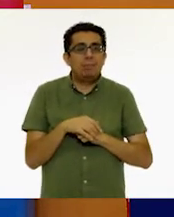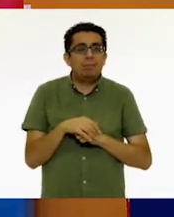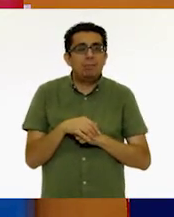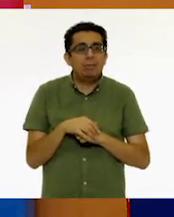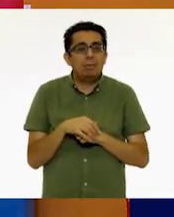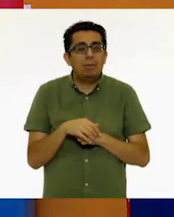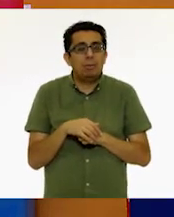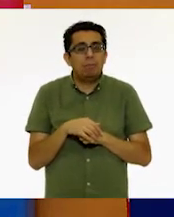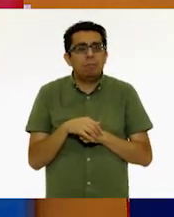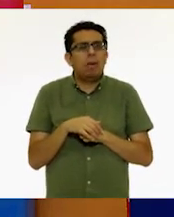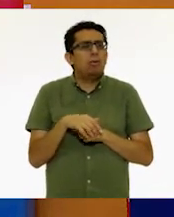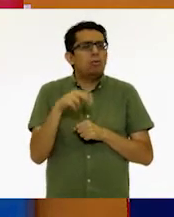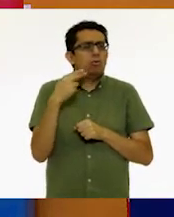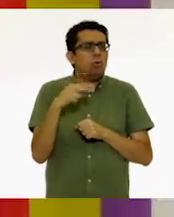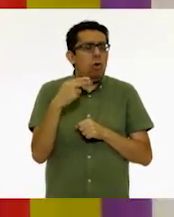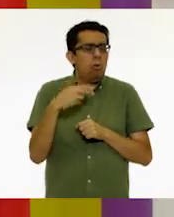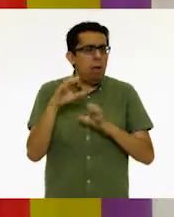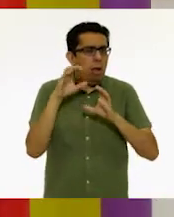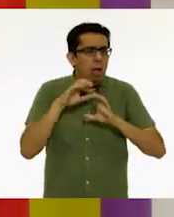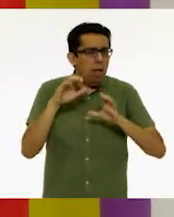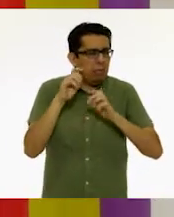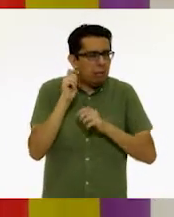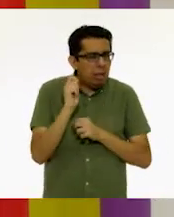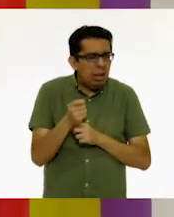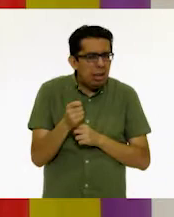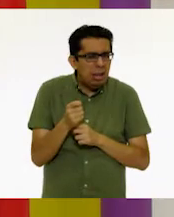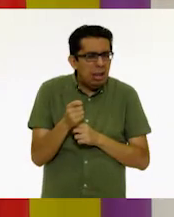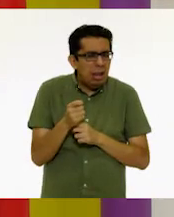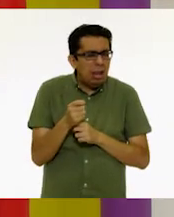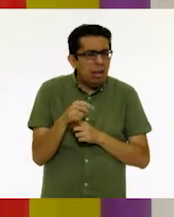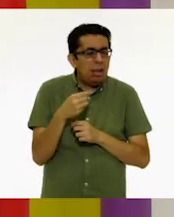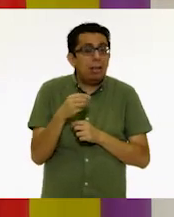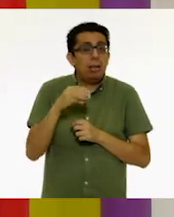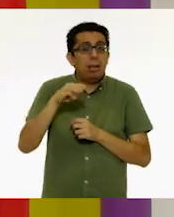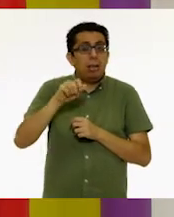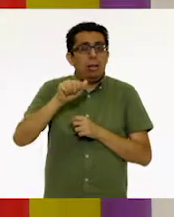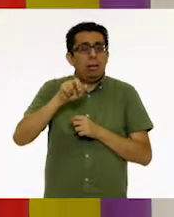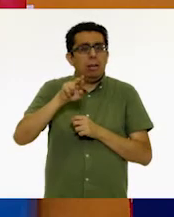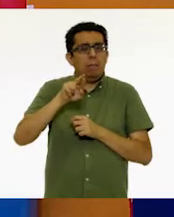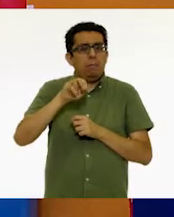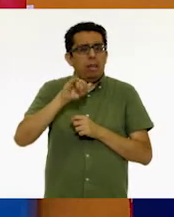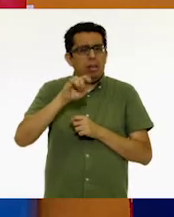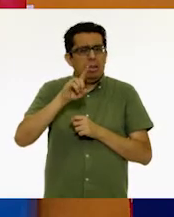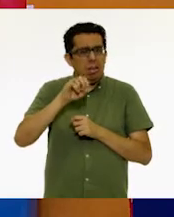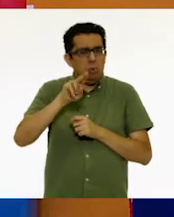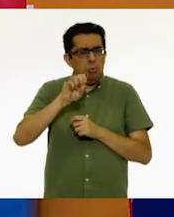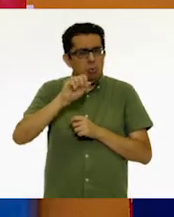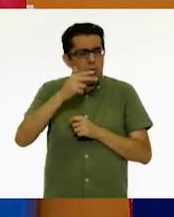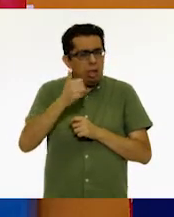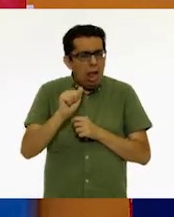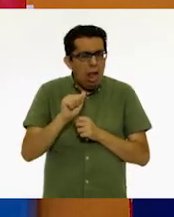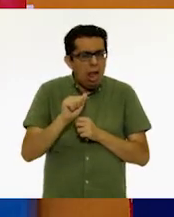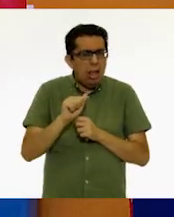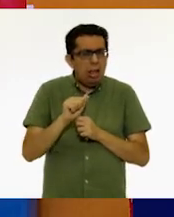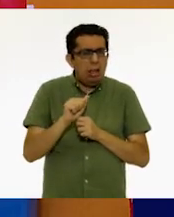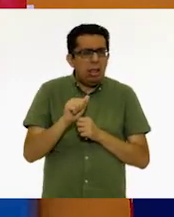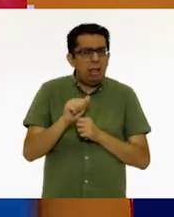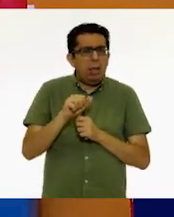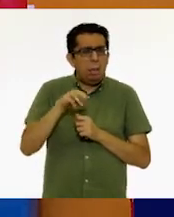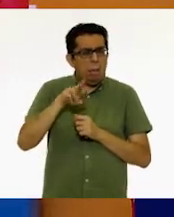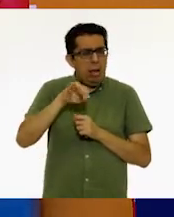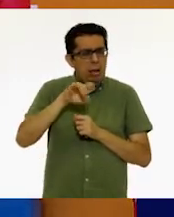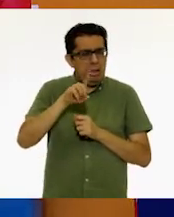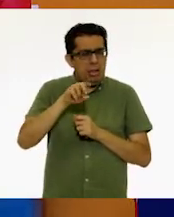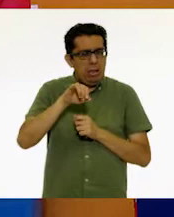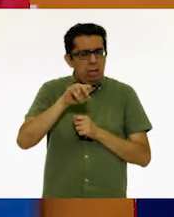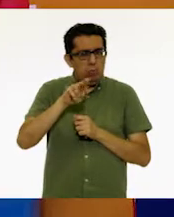di Usha. ¿Qué? ¿Qué dijo? Repito conmigo. Mari di Usha. Ahí en casita, Mari di Usha.